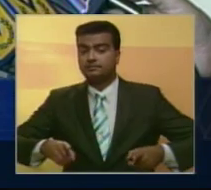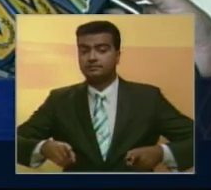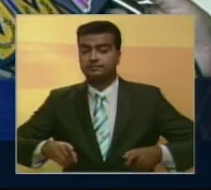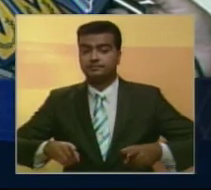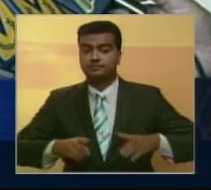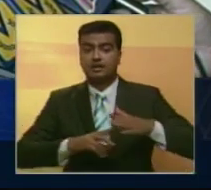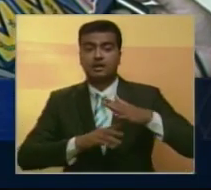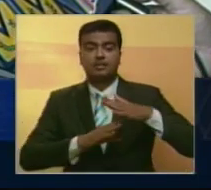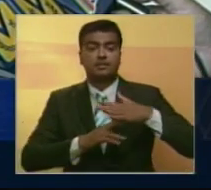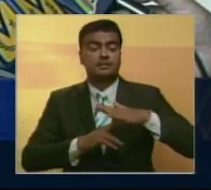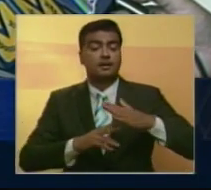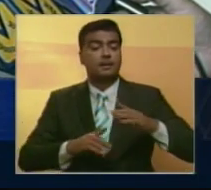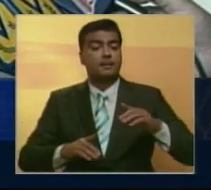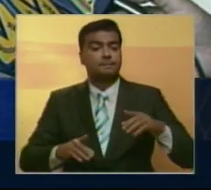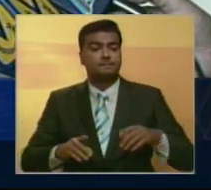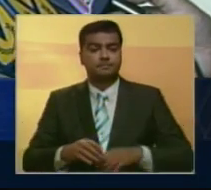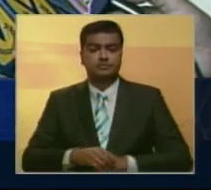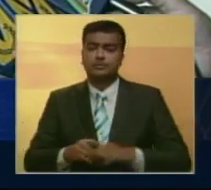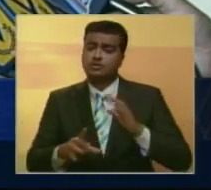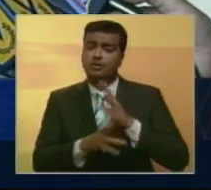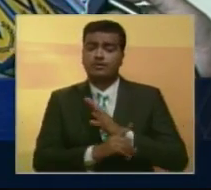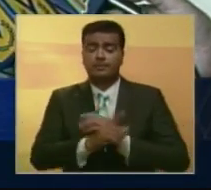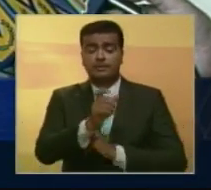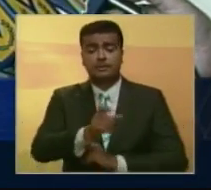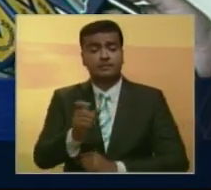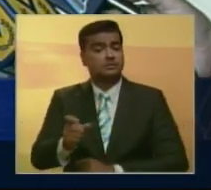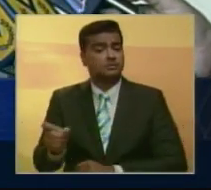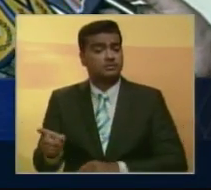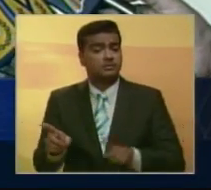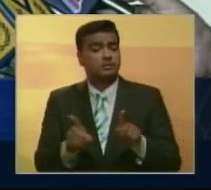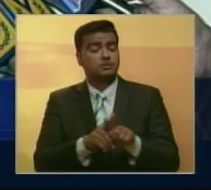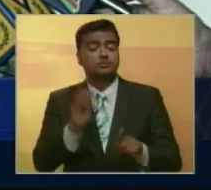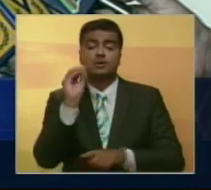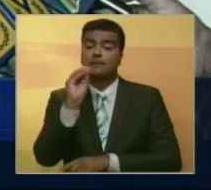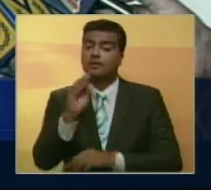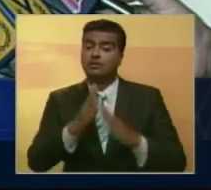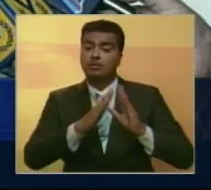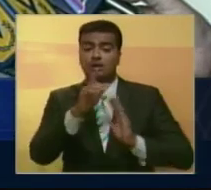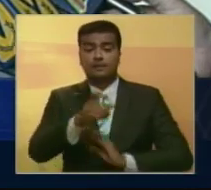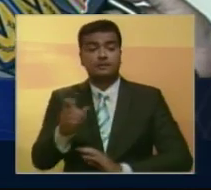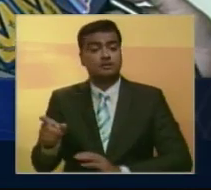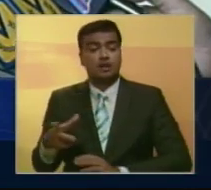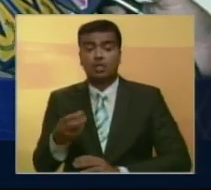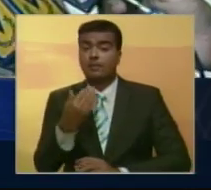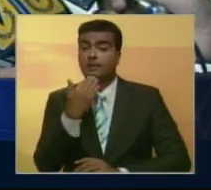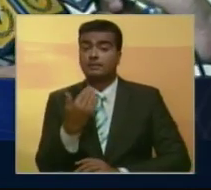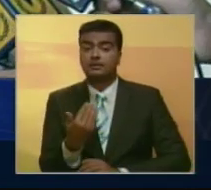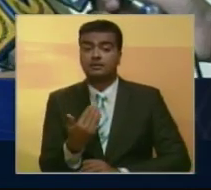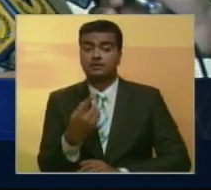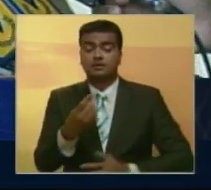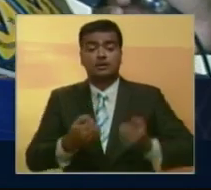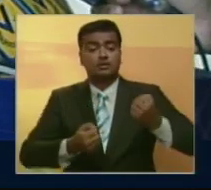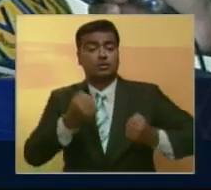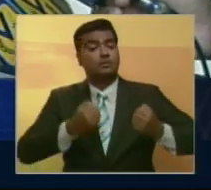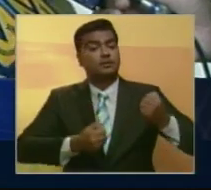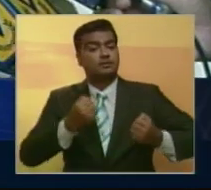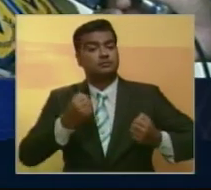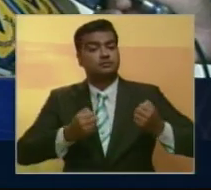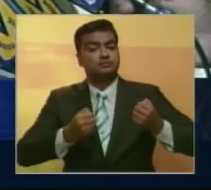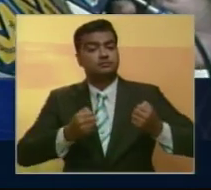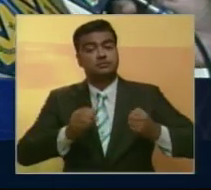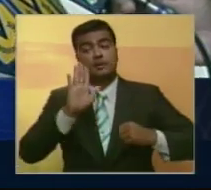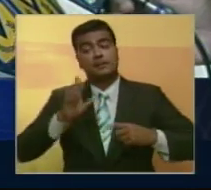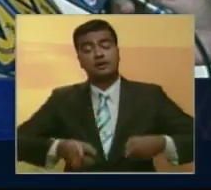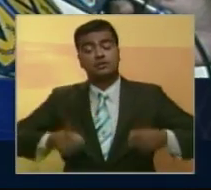terminal, corren el riesgo de ser asaltados por estos ciudadanos. Igualmente algo le llamado a los ciudadanos, de que no permitan que estos choferes se paren